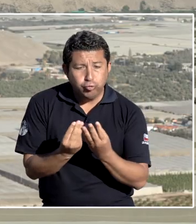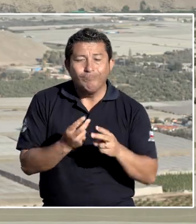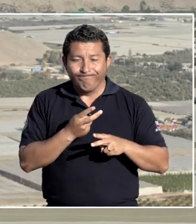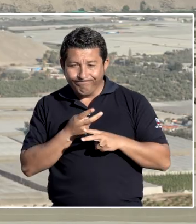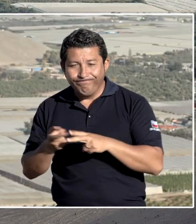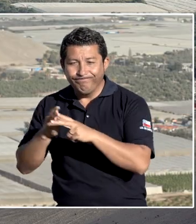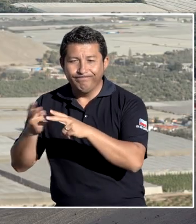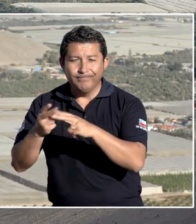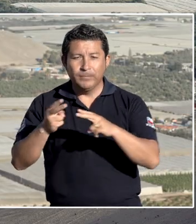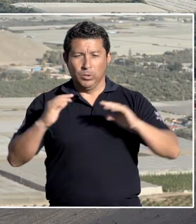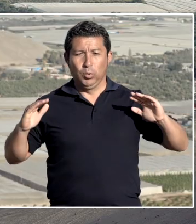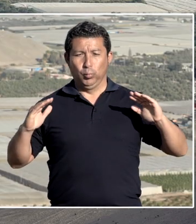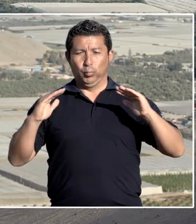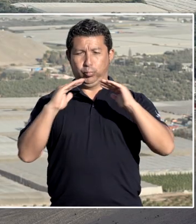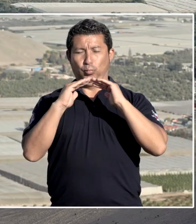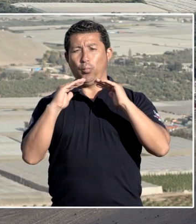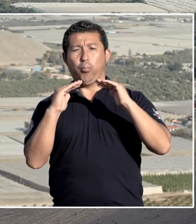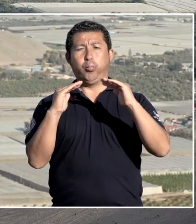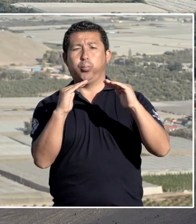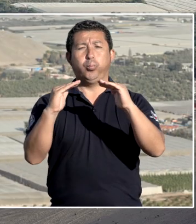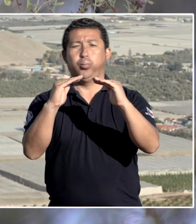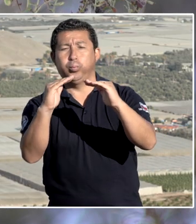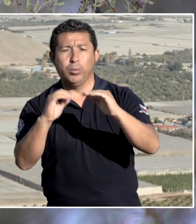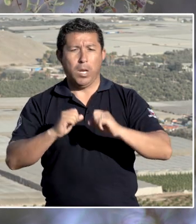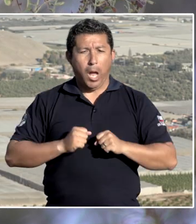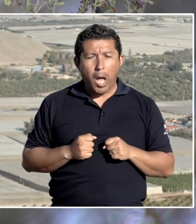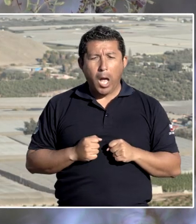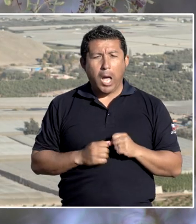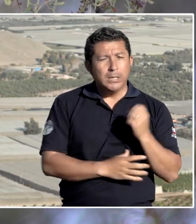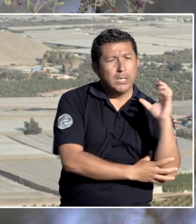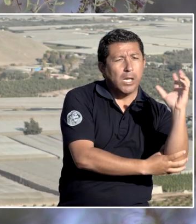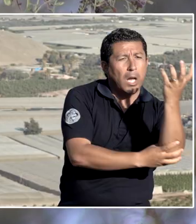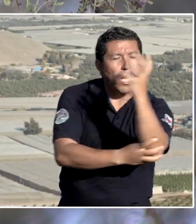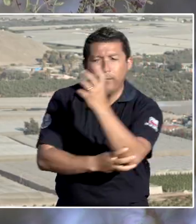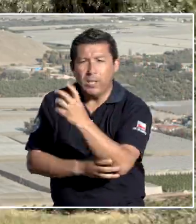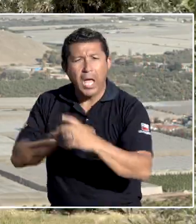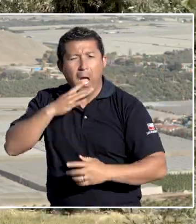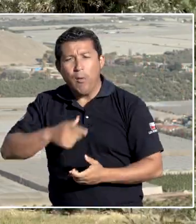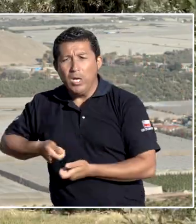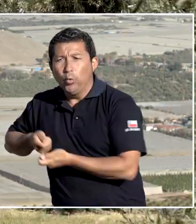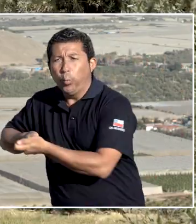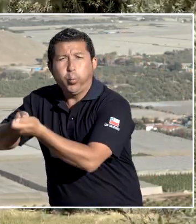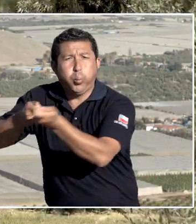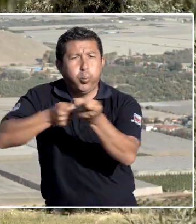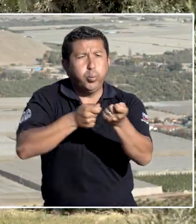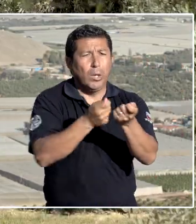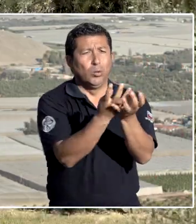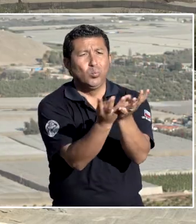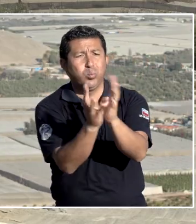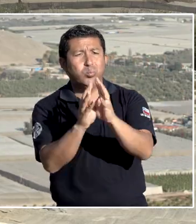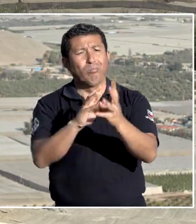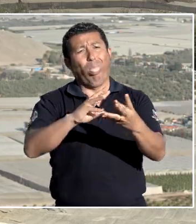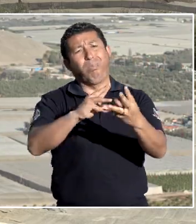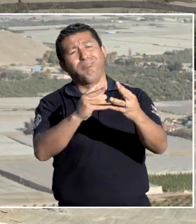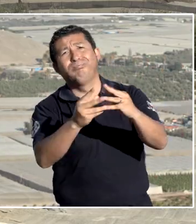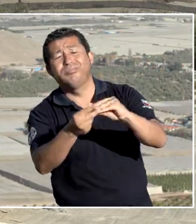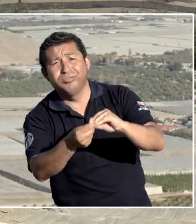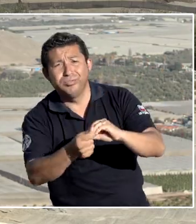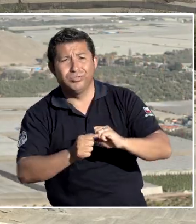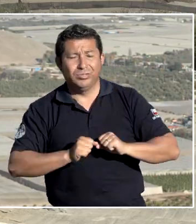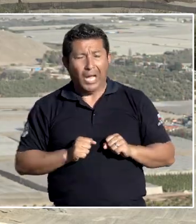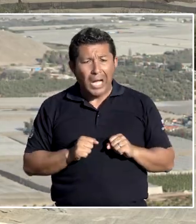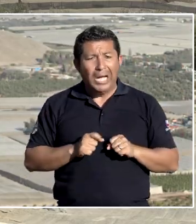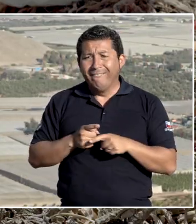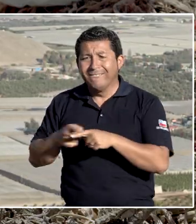instalación de invernaderos la destrucción de sus nidos por el riego de olivos entre otras